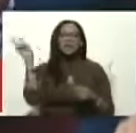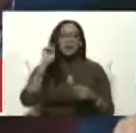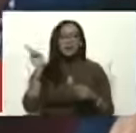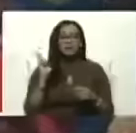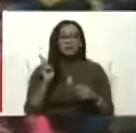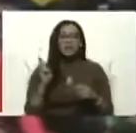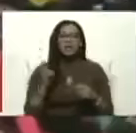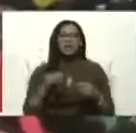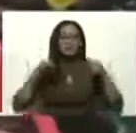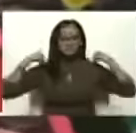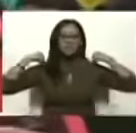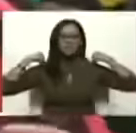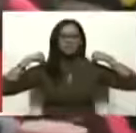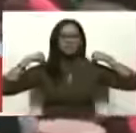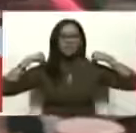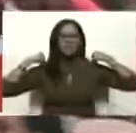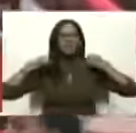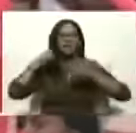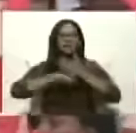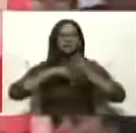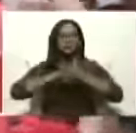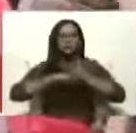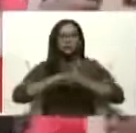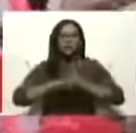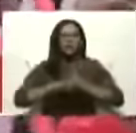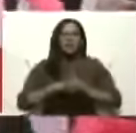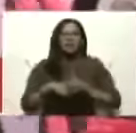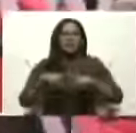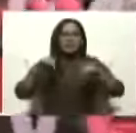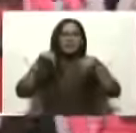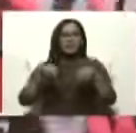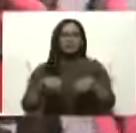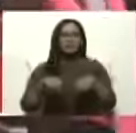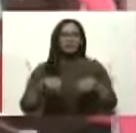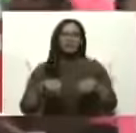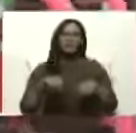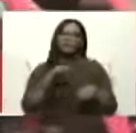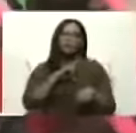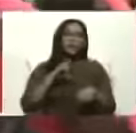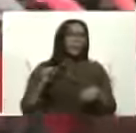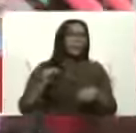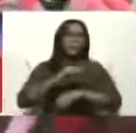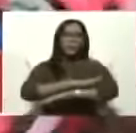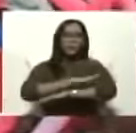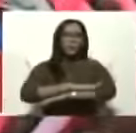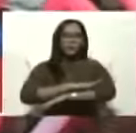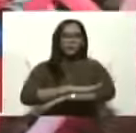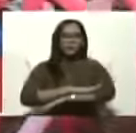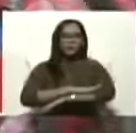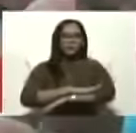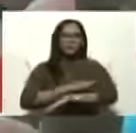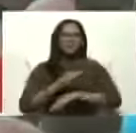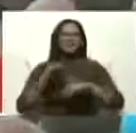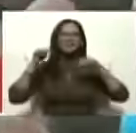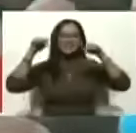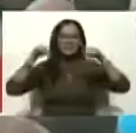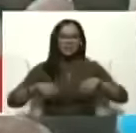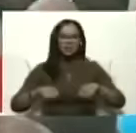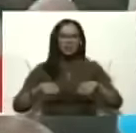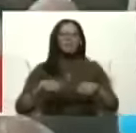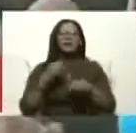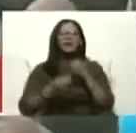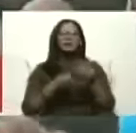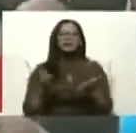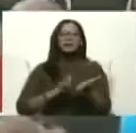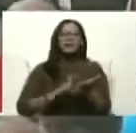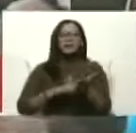Venezuela indestructible. Y luchó y se quedó, no por un cargo, se quedó para hacer realidad